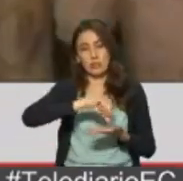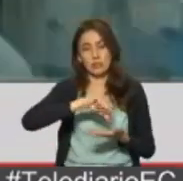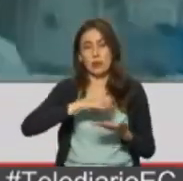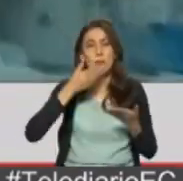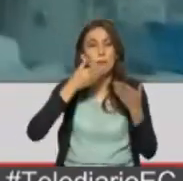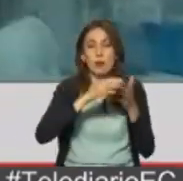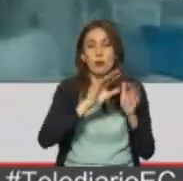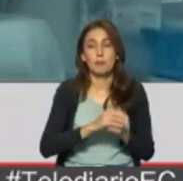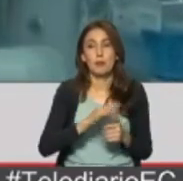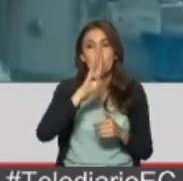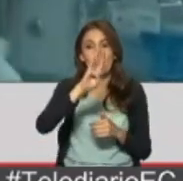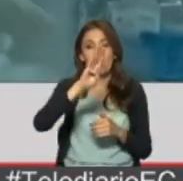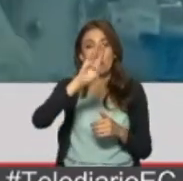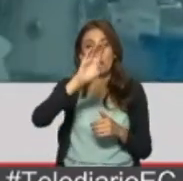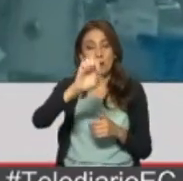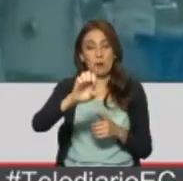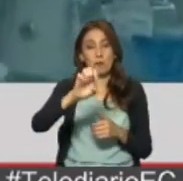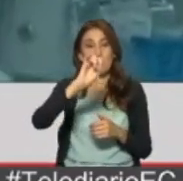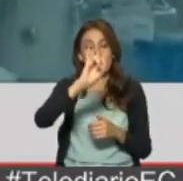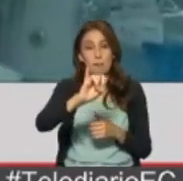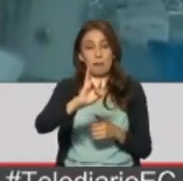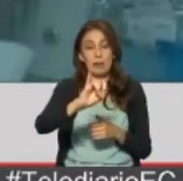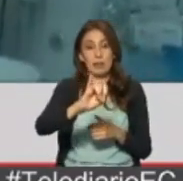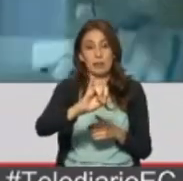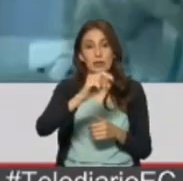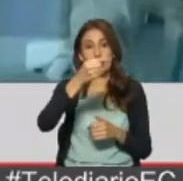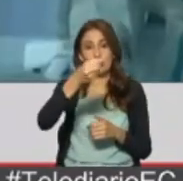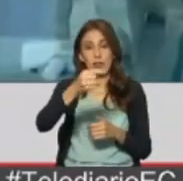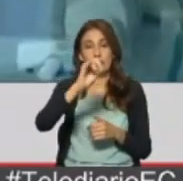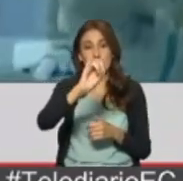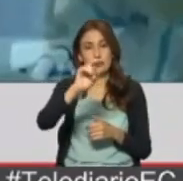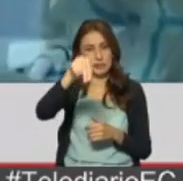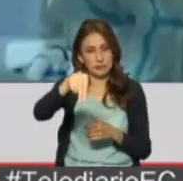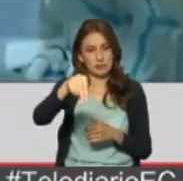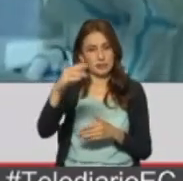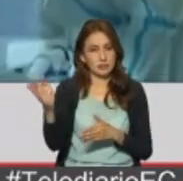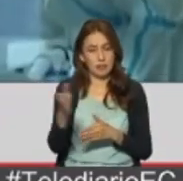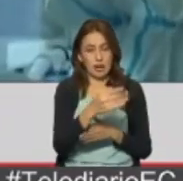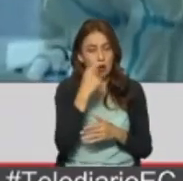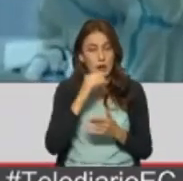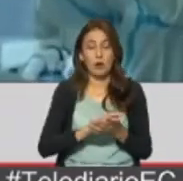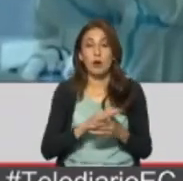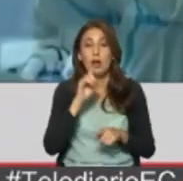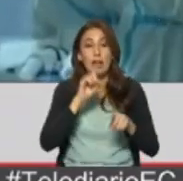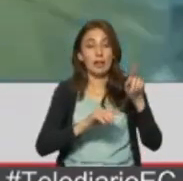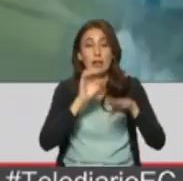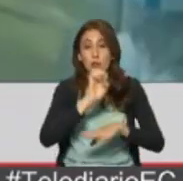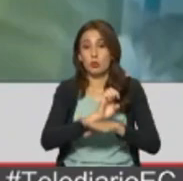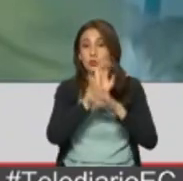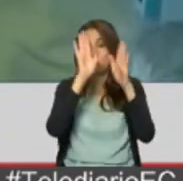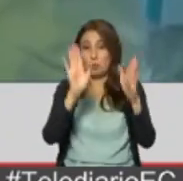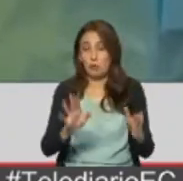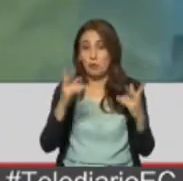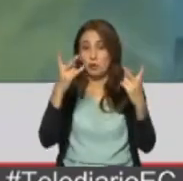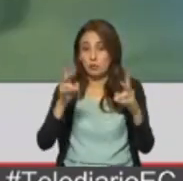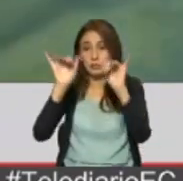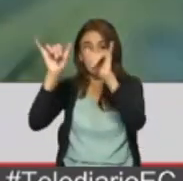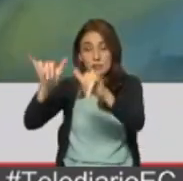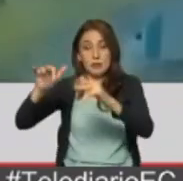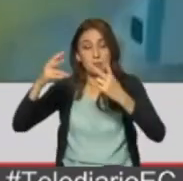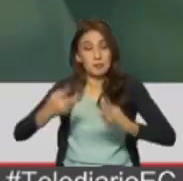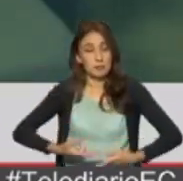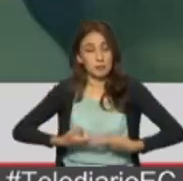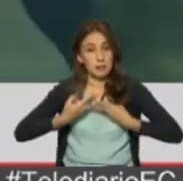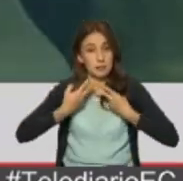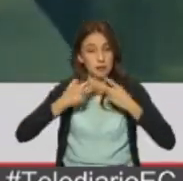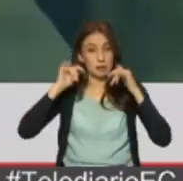Beijing hay 482 compatriotas ecuatorianos, entendemos, según cifras ofrecidas por el Ministerio de